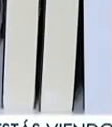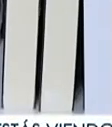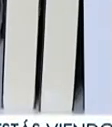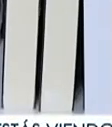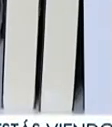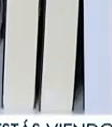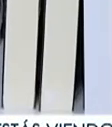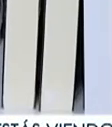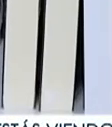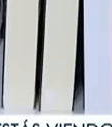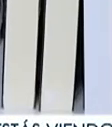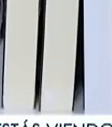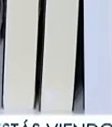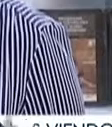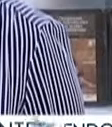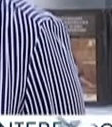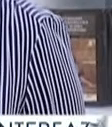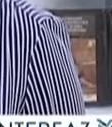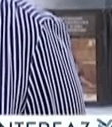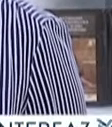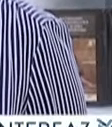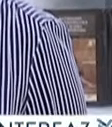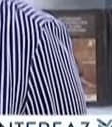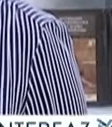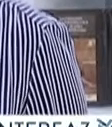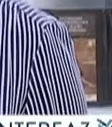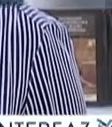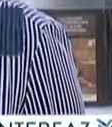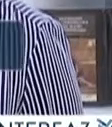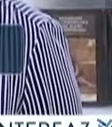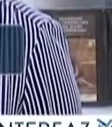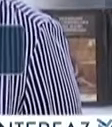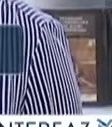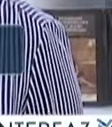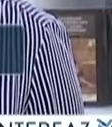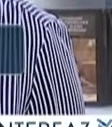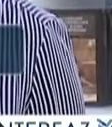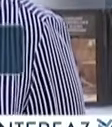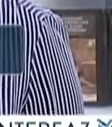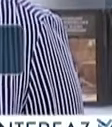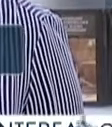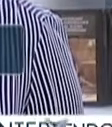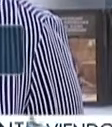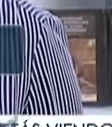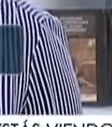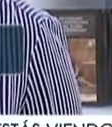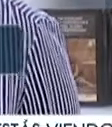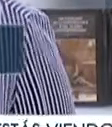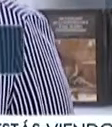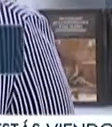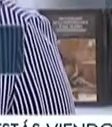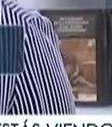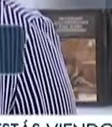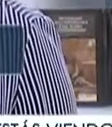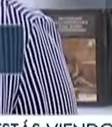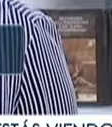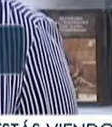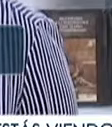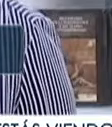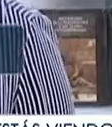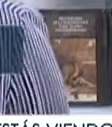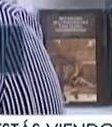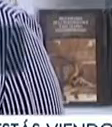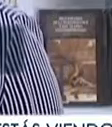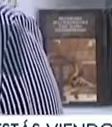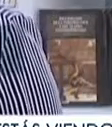representantes culturales y educativos. Bueno, para Nuevo León representa una gran oportunidad de ofrecerle a los visitantes de la feria